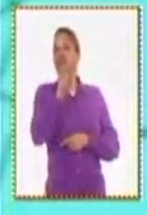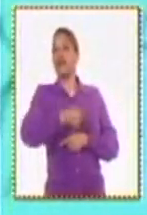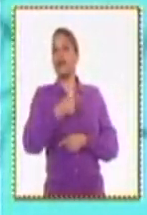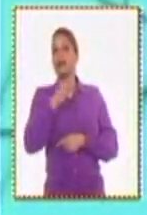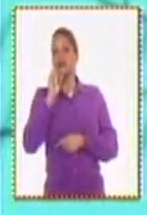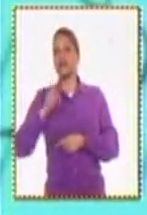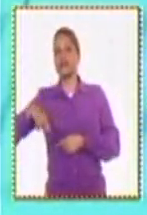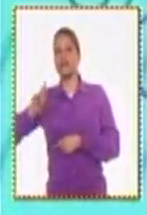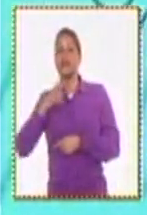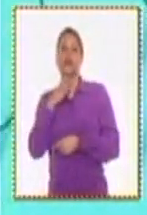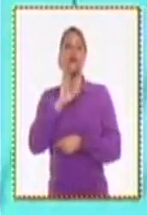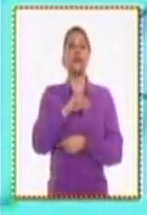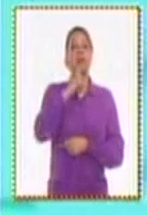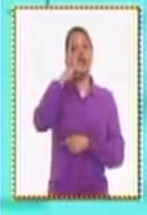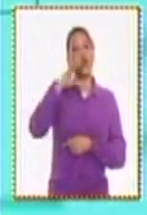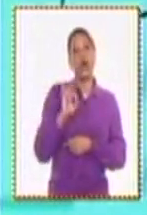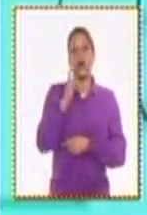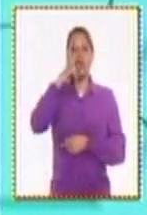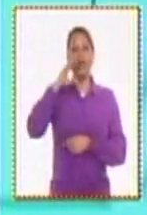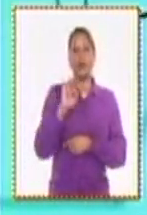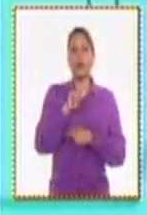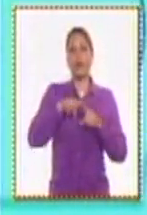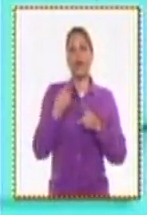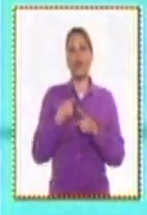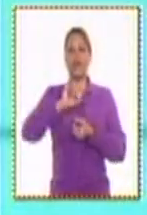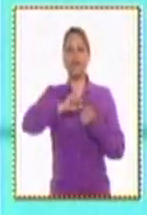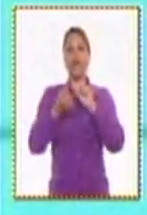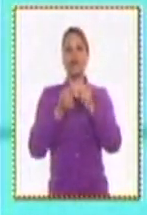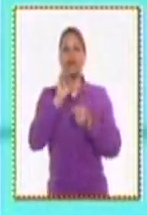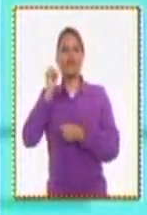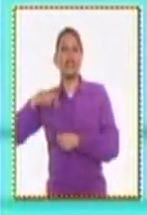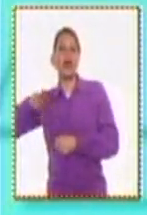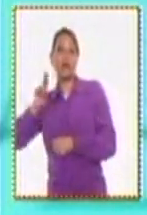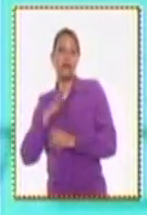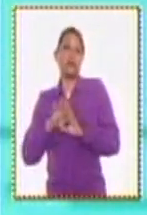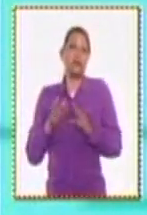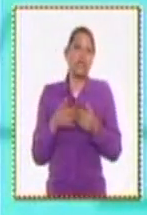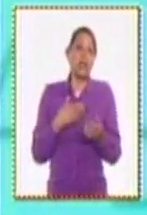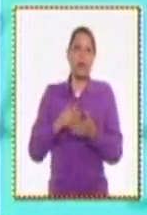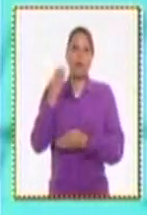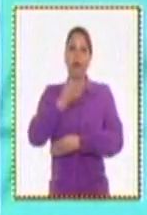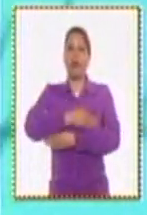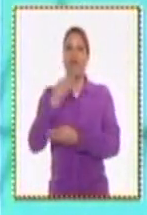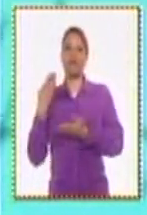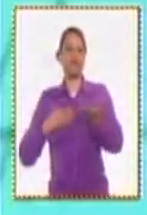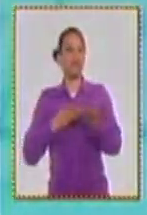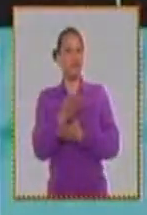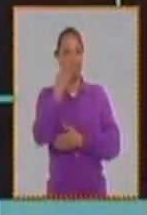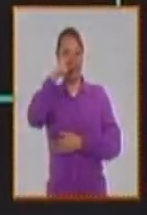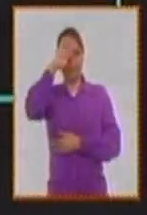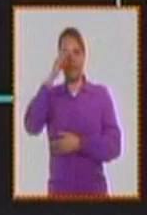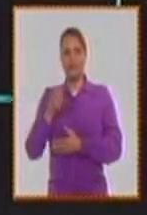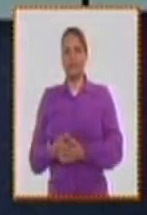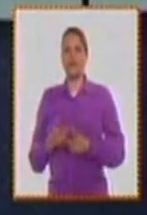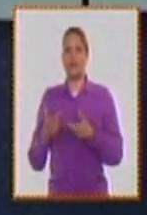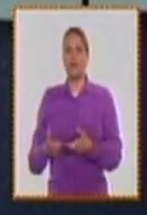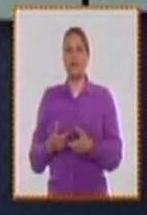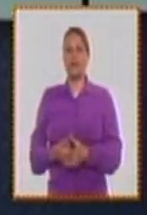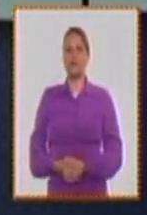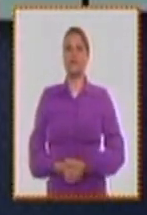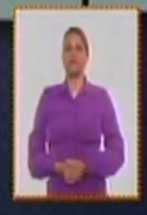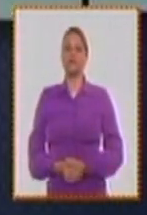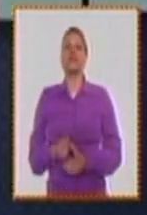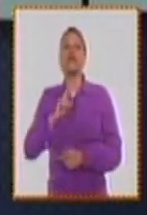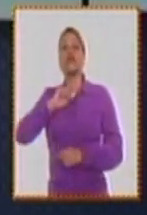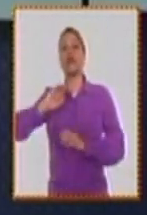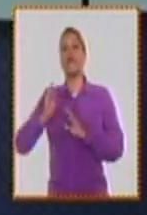Unidas. Y si yo digo que no, es no. Porque yo tengo el control de la ONU. Así que no se acaba el bloqueo económico histórico en Cuba por mis huevos. Esto es Con